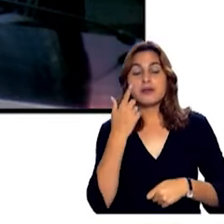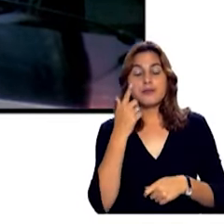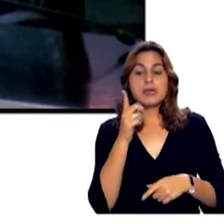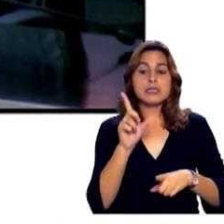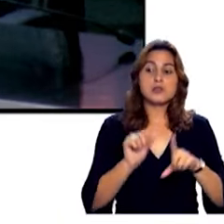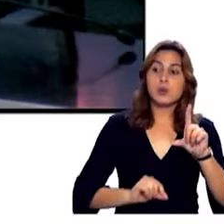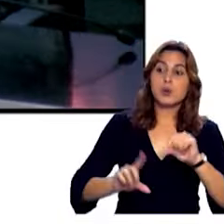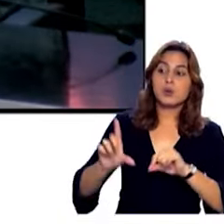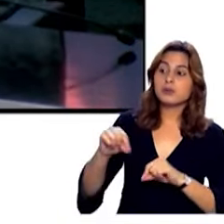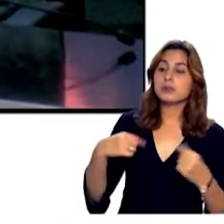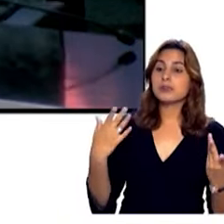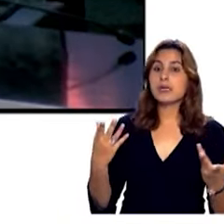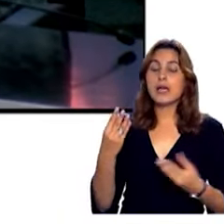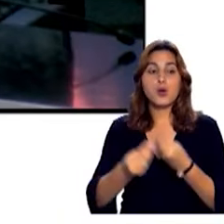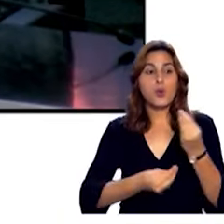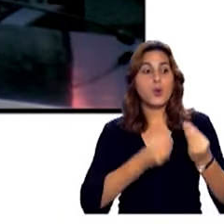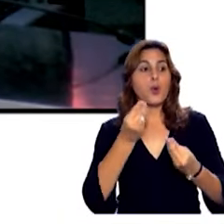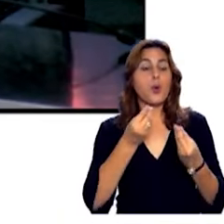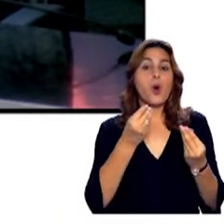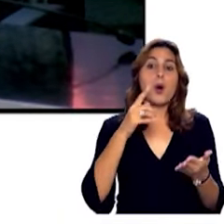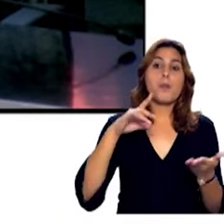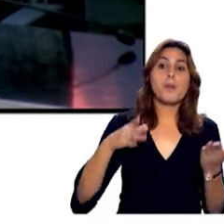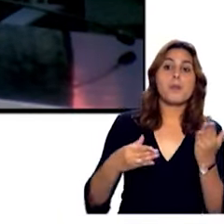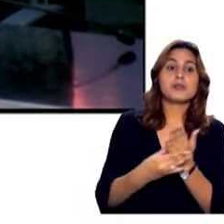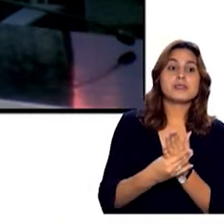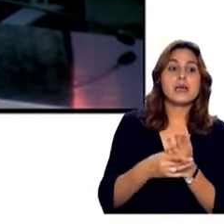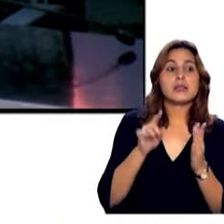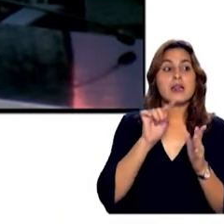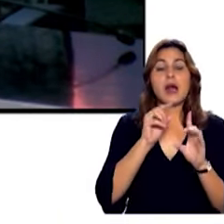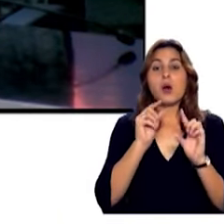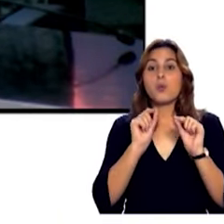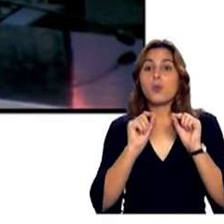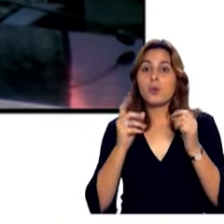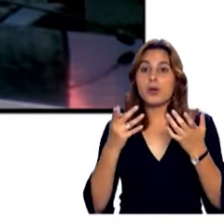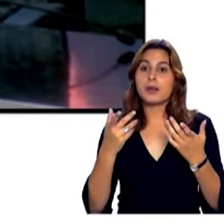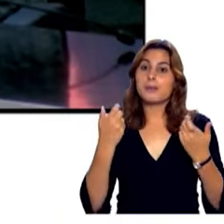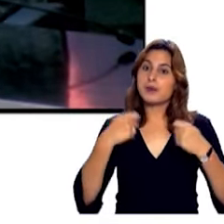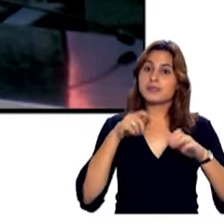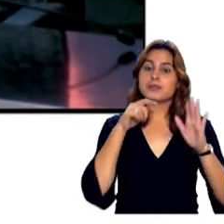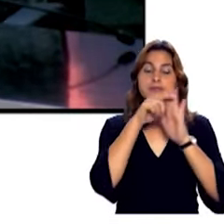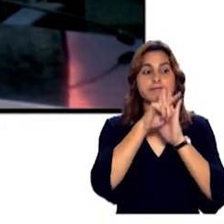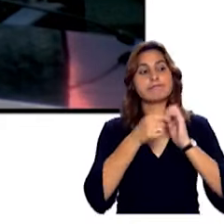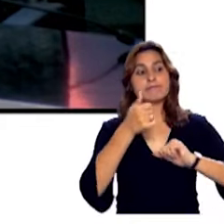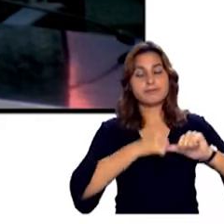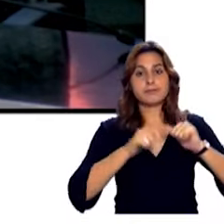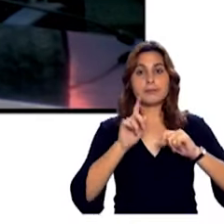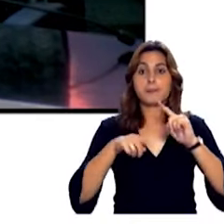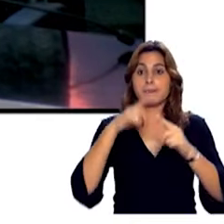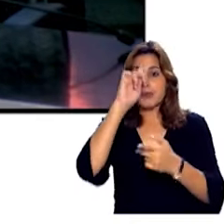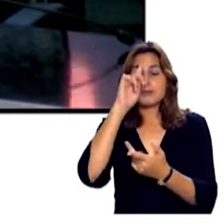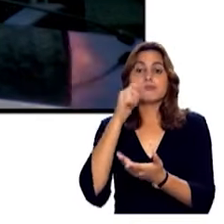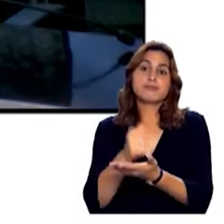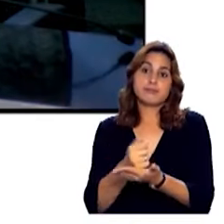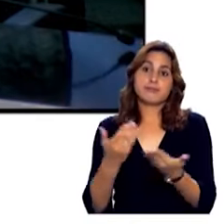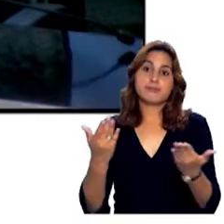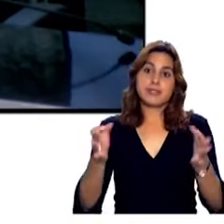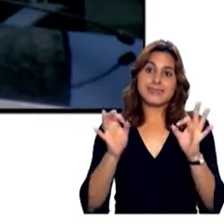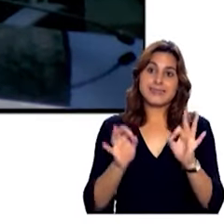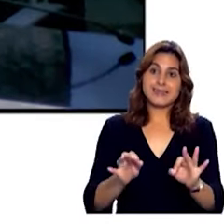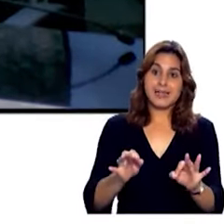que yo mi compero Eduardo porres con ese planteamiento General de todas las jurisic pero que voy hacer un leve esbozo